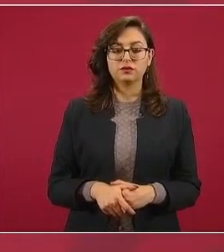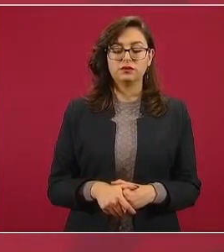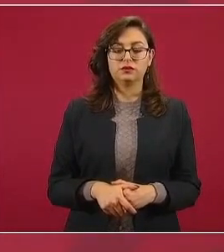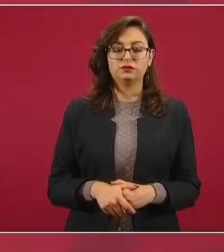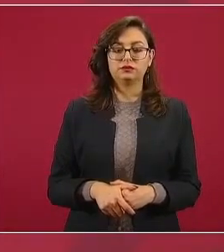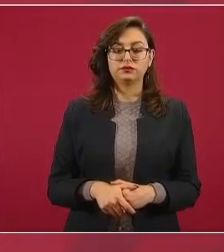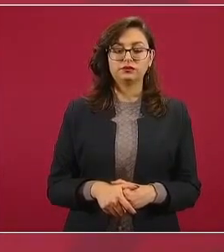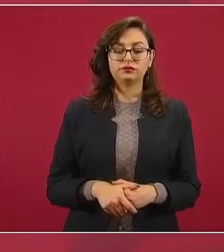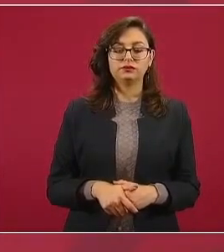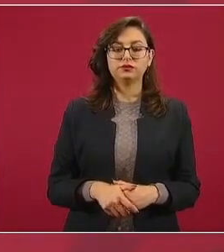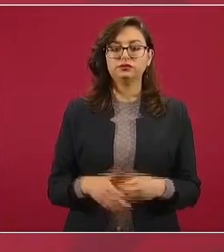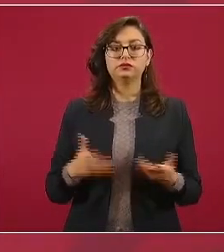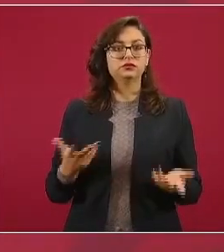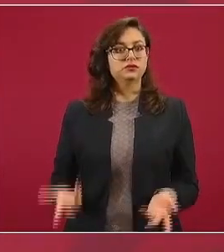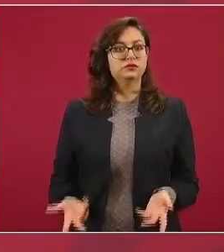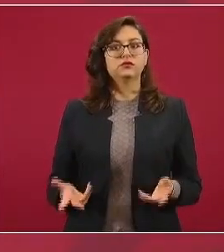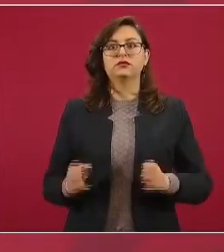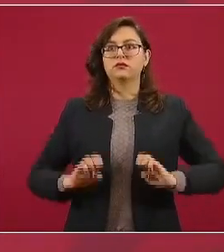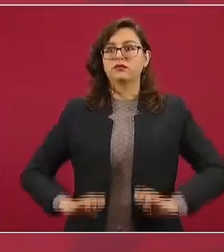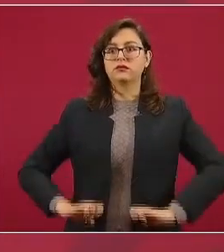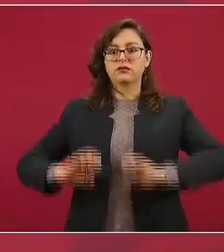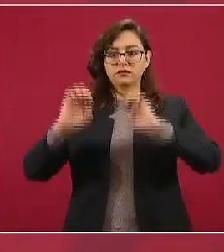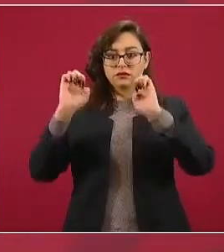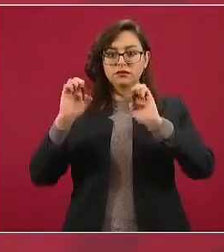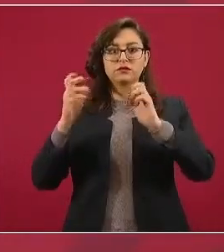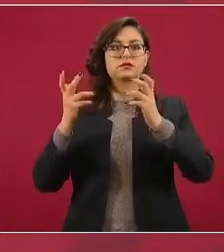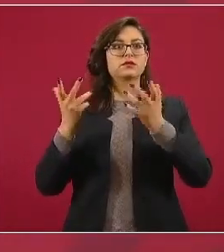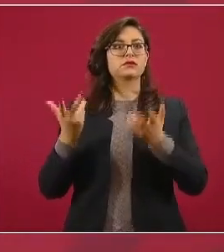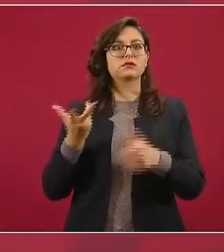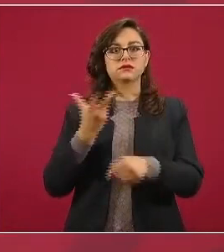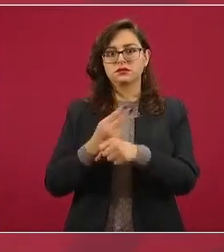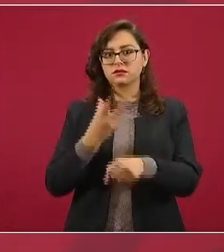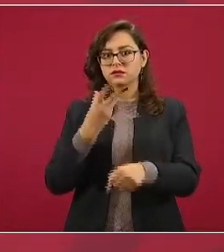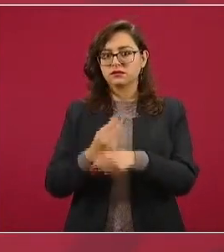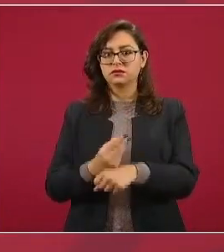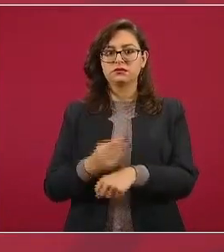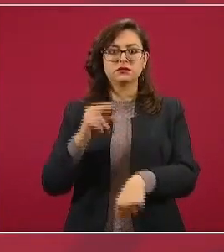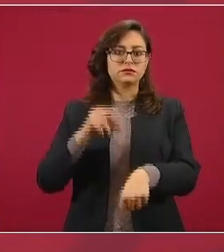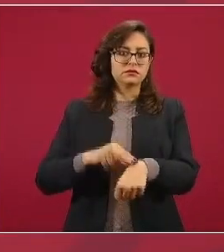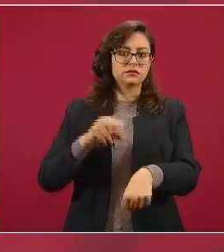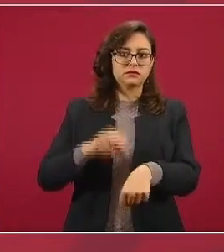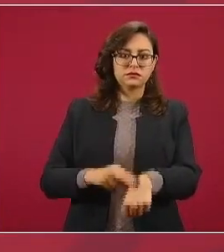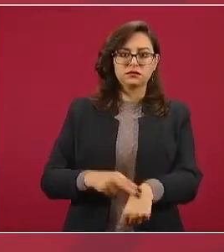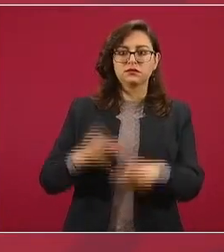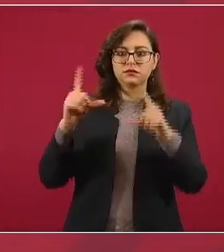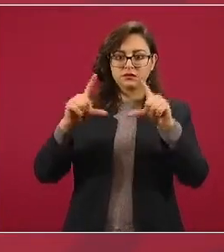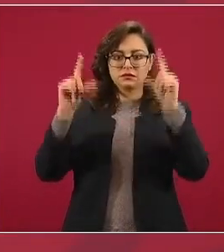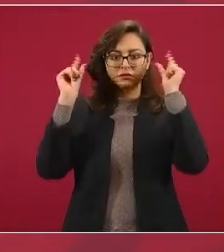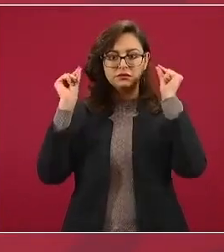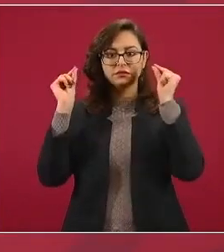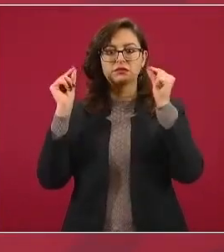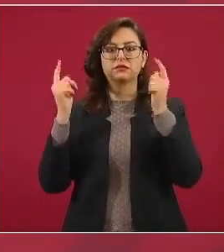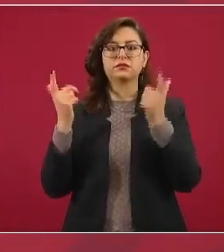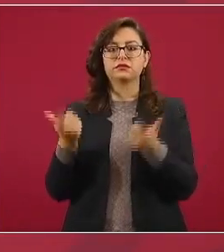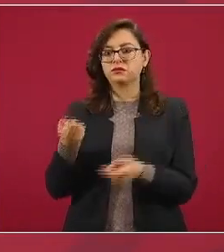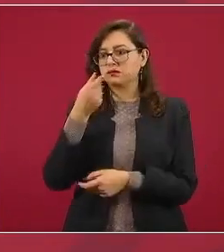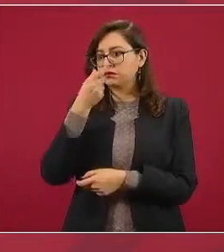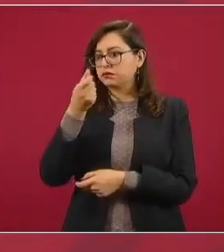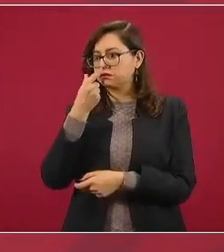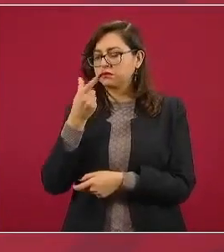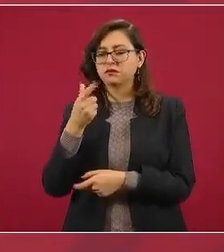la infraestructura, pagan los médicos, pagan las enfermeras, pagan los